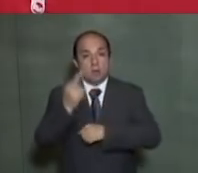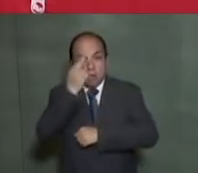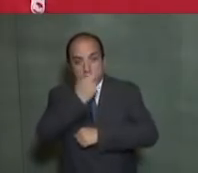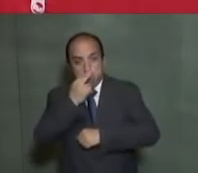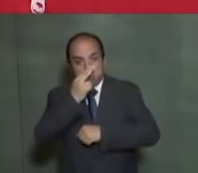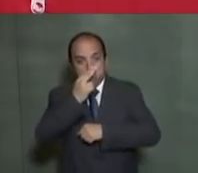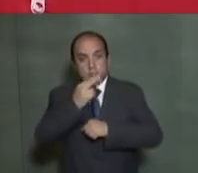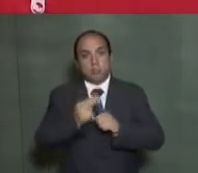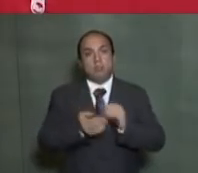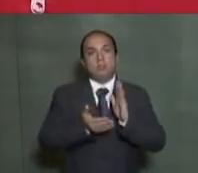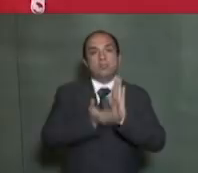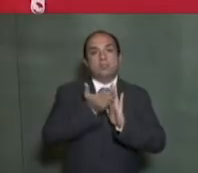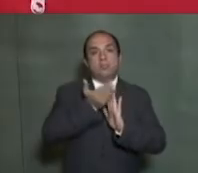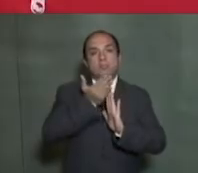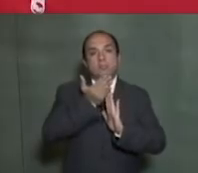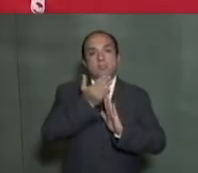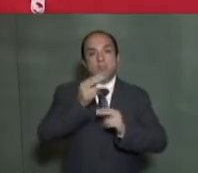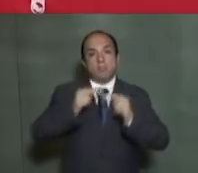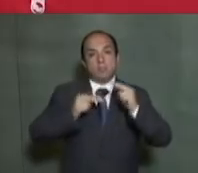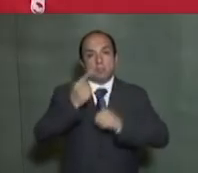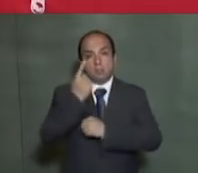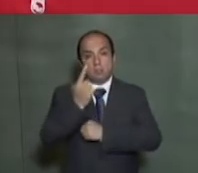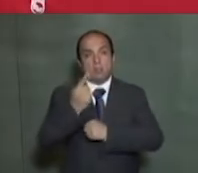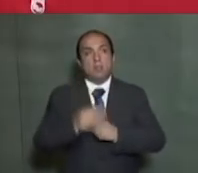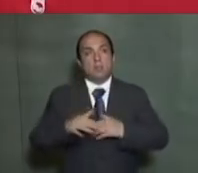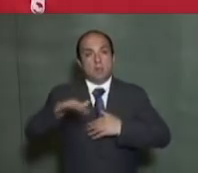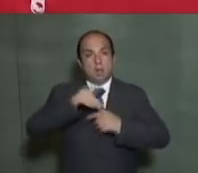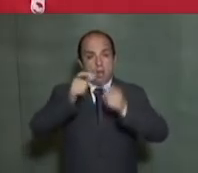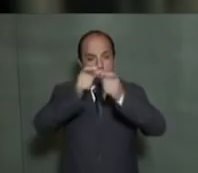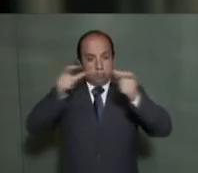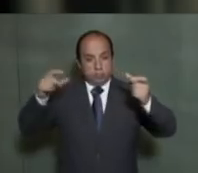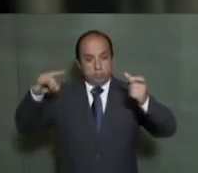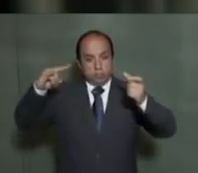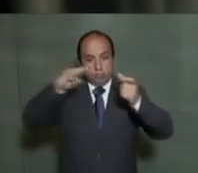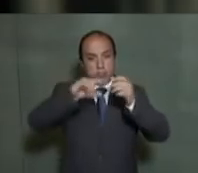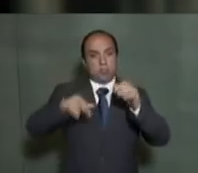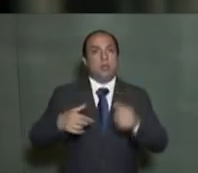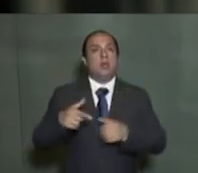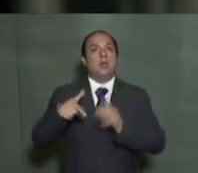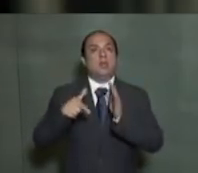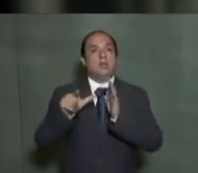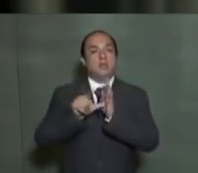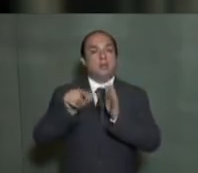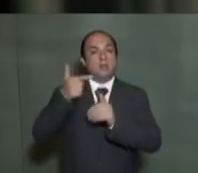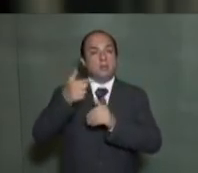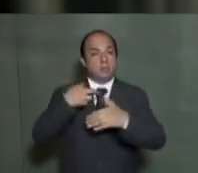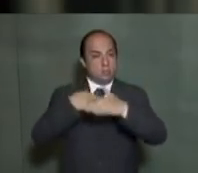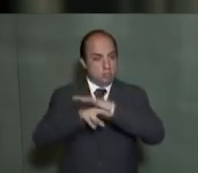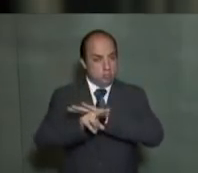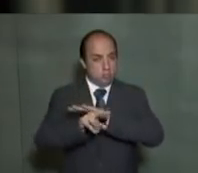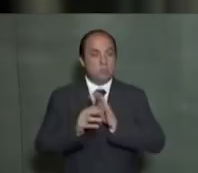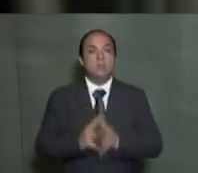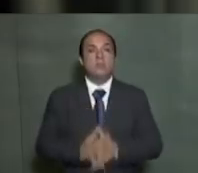Física Nivel 1 del tramo elevado de la línea 12 del metro.